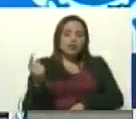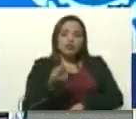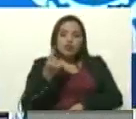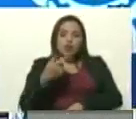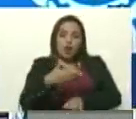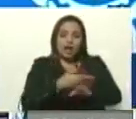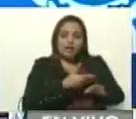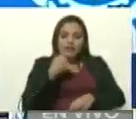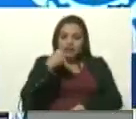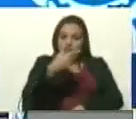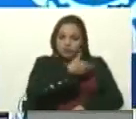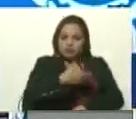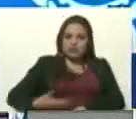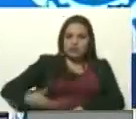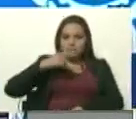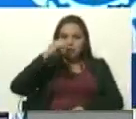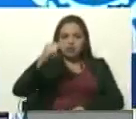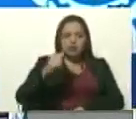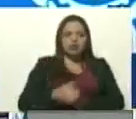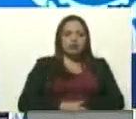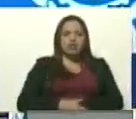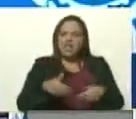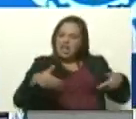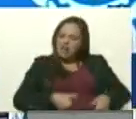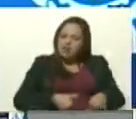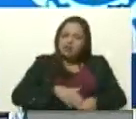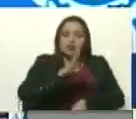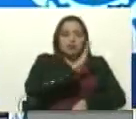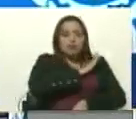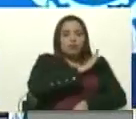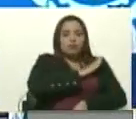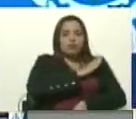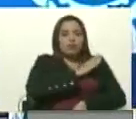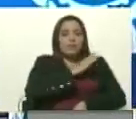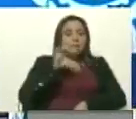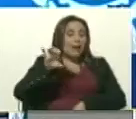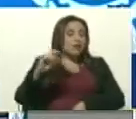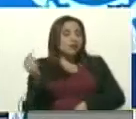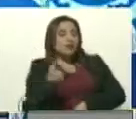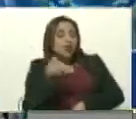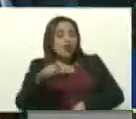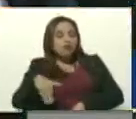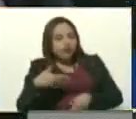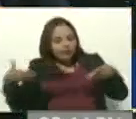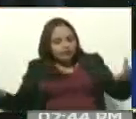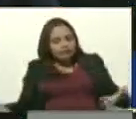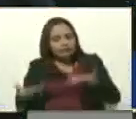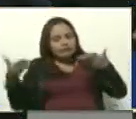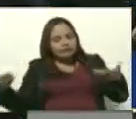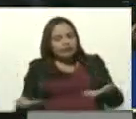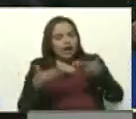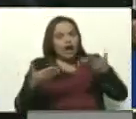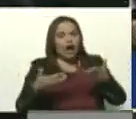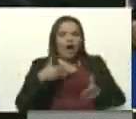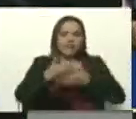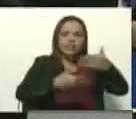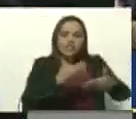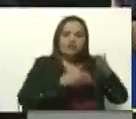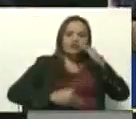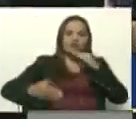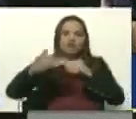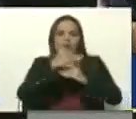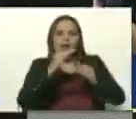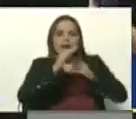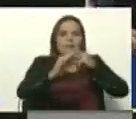dicho el presidente Maduro, con sus esfuerzos propios. Fue el país solo quien pudo avanzar y superar una